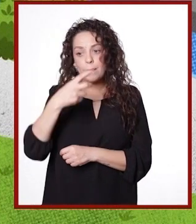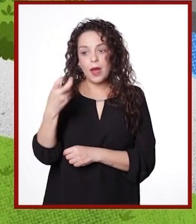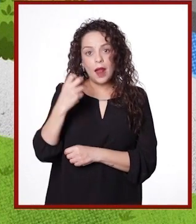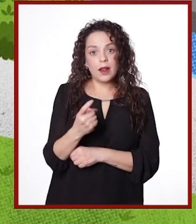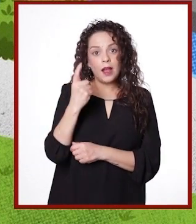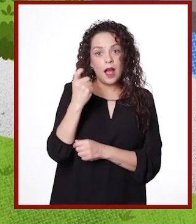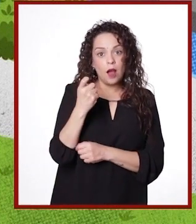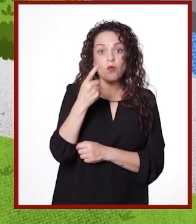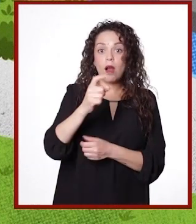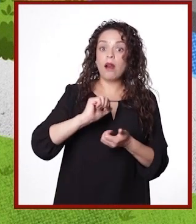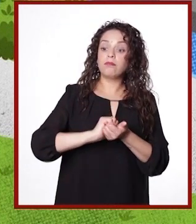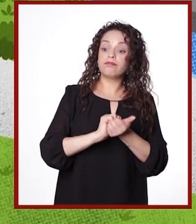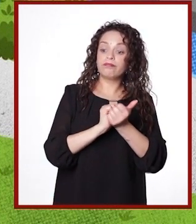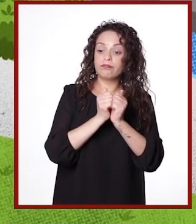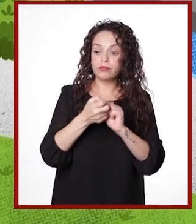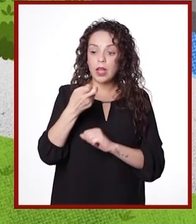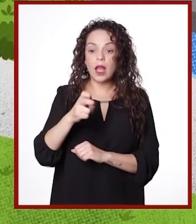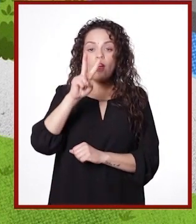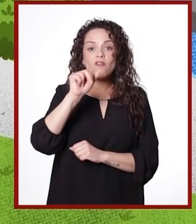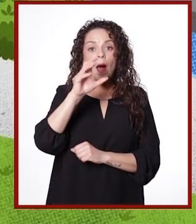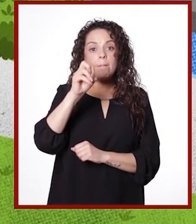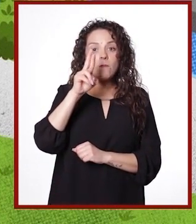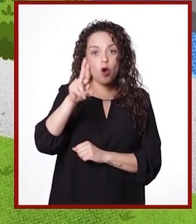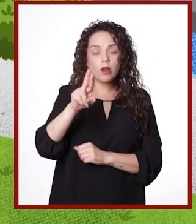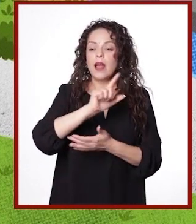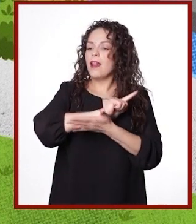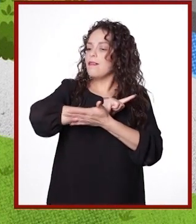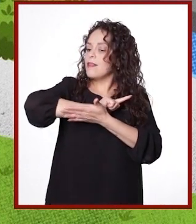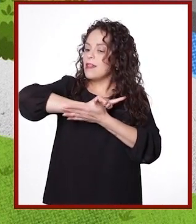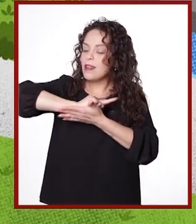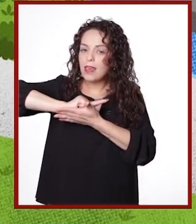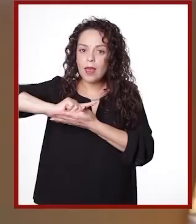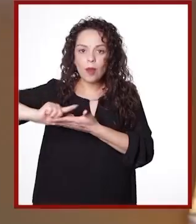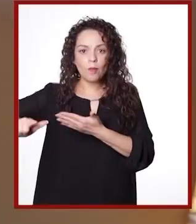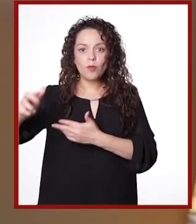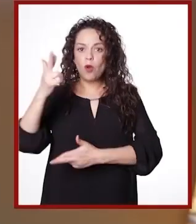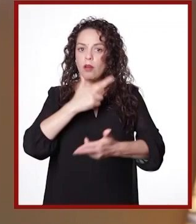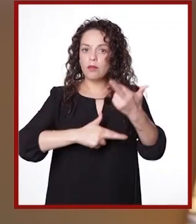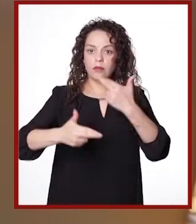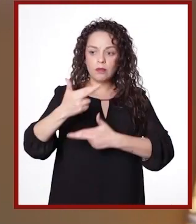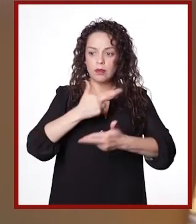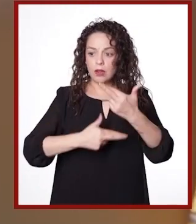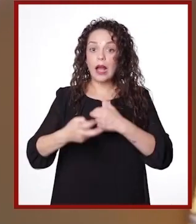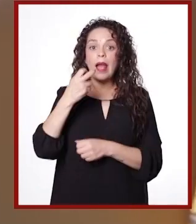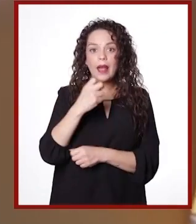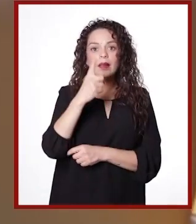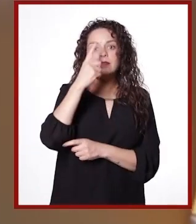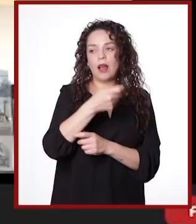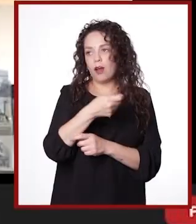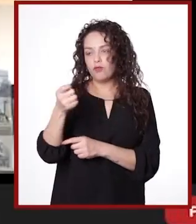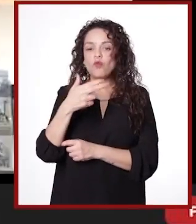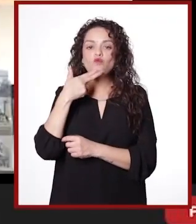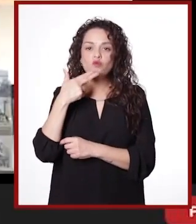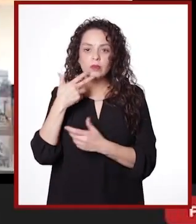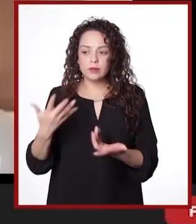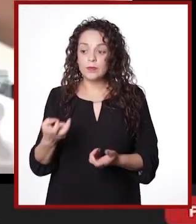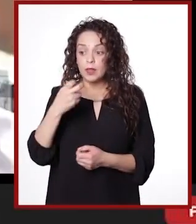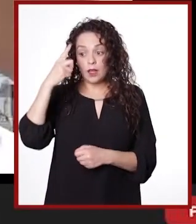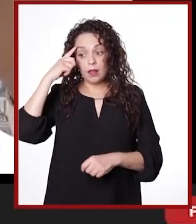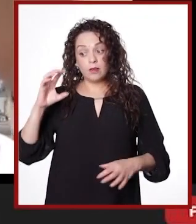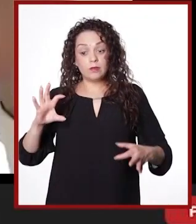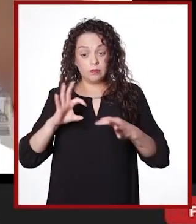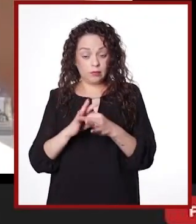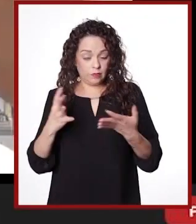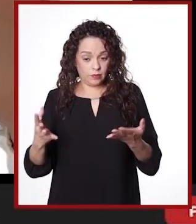a volver eso vapor de agua y nubes perfectamente limpias, deliciosas de respirar. ¡Qué increíble! La lógica es